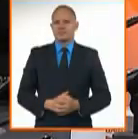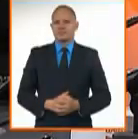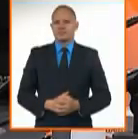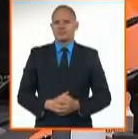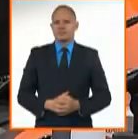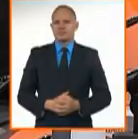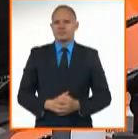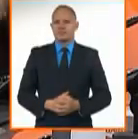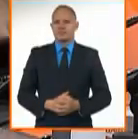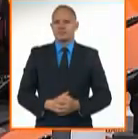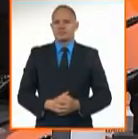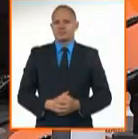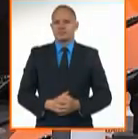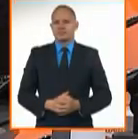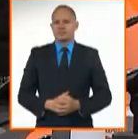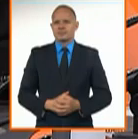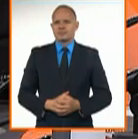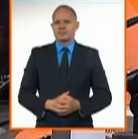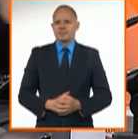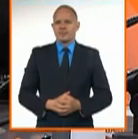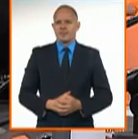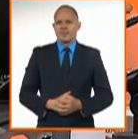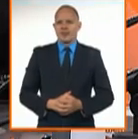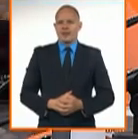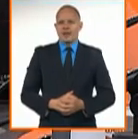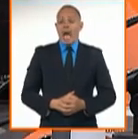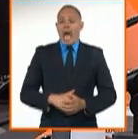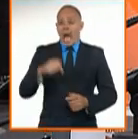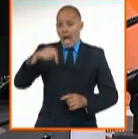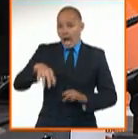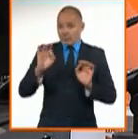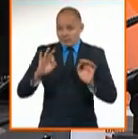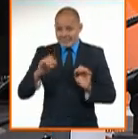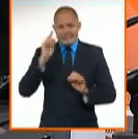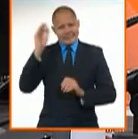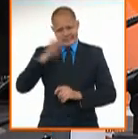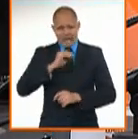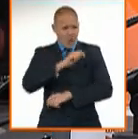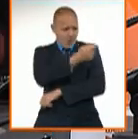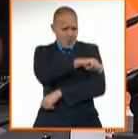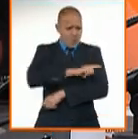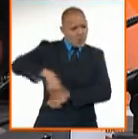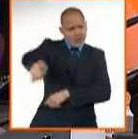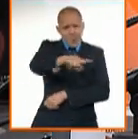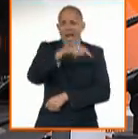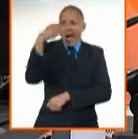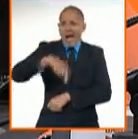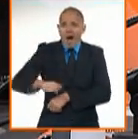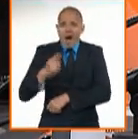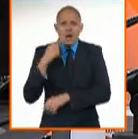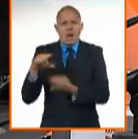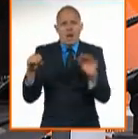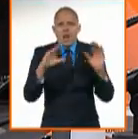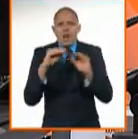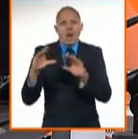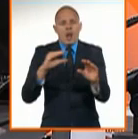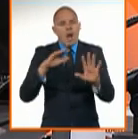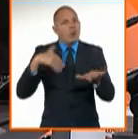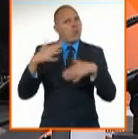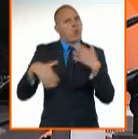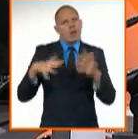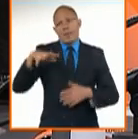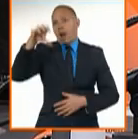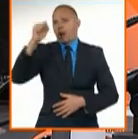pero no hay duda que lo que más se debate en cubo en estos días es el tema eléctrico porque el déficit de generación que se ha explicado